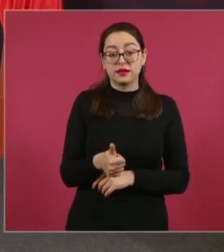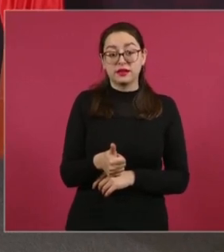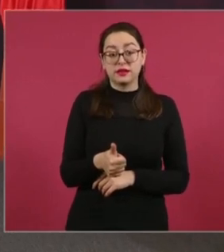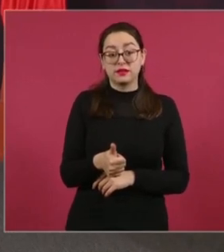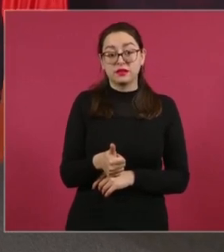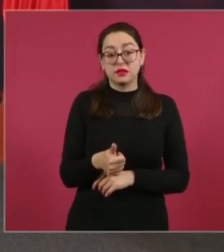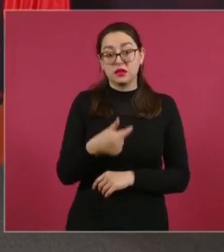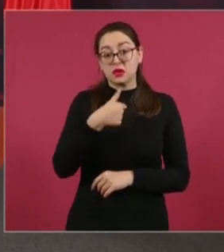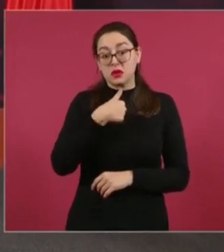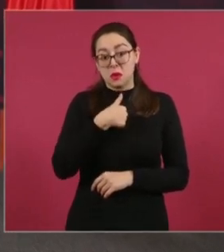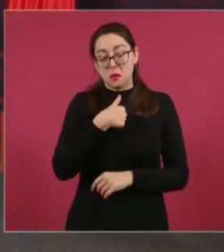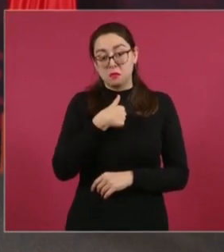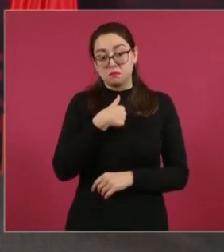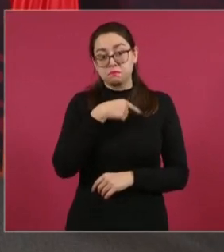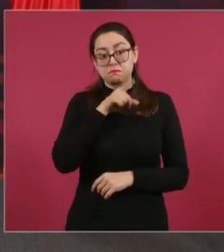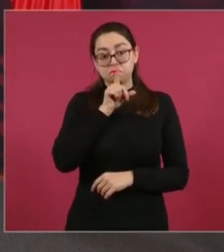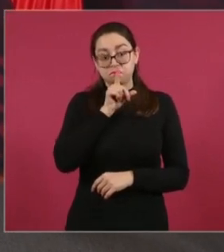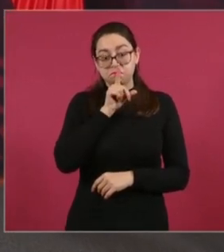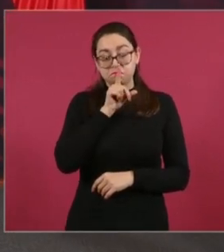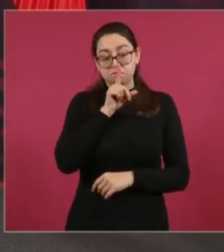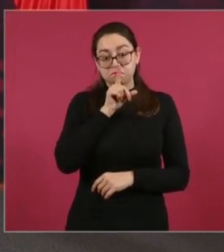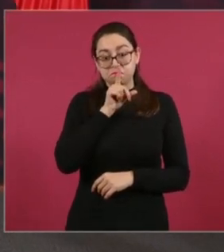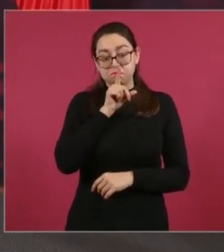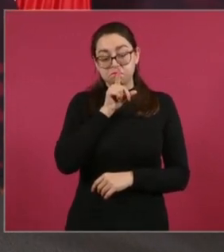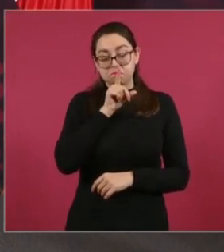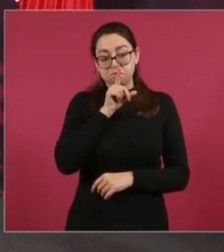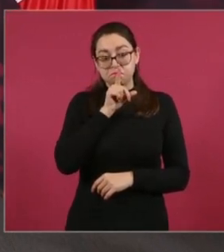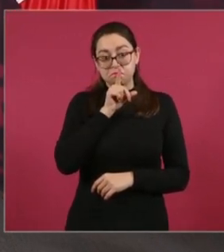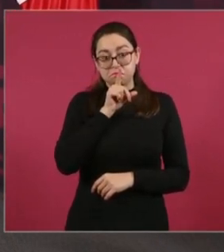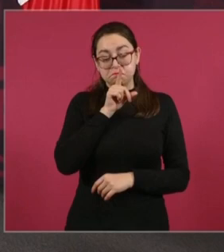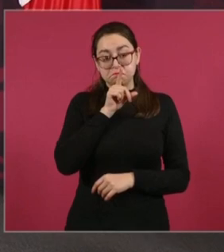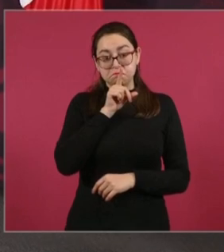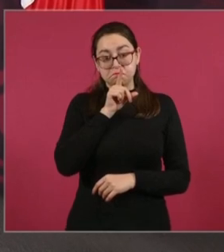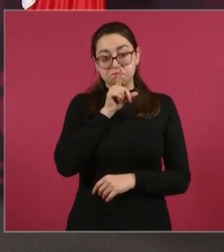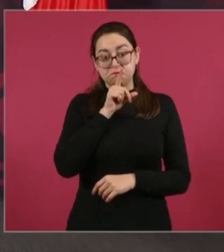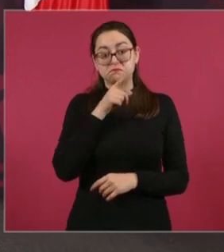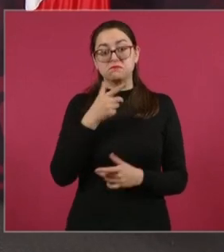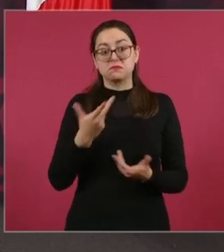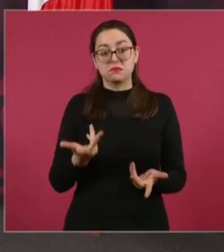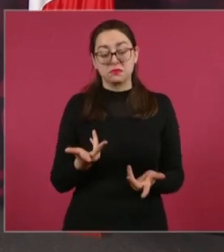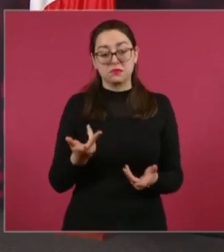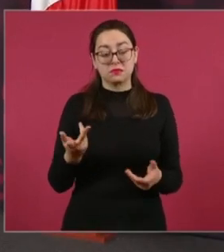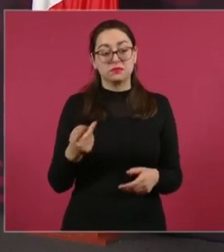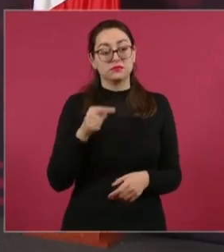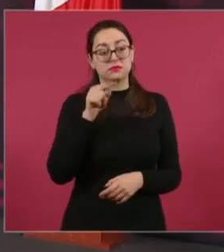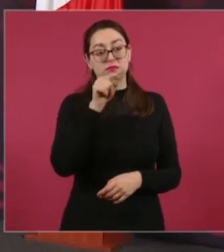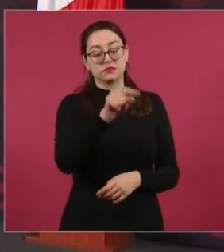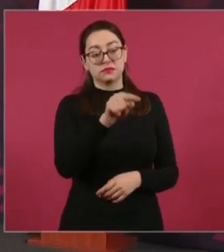si no digo nada, además cuando el hijo del